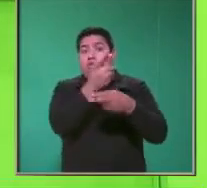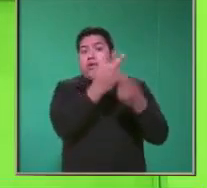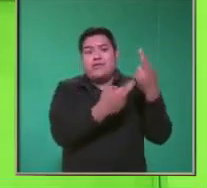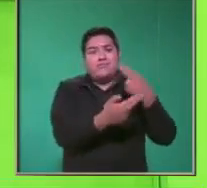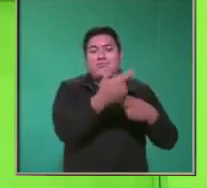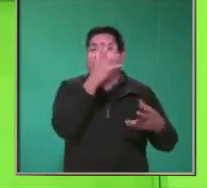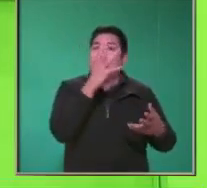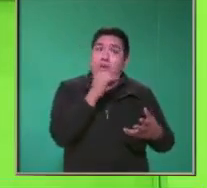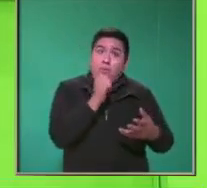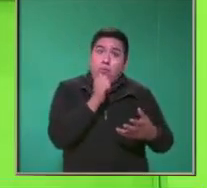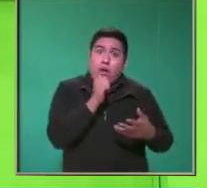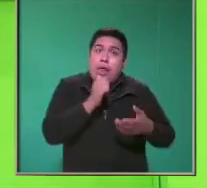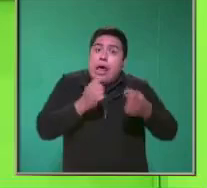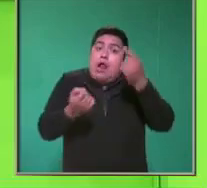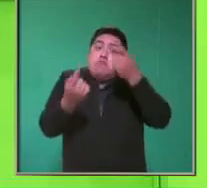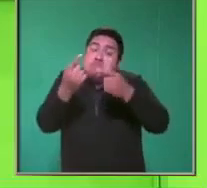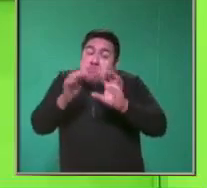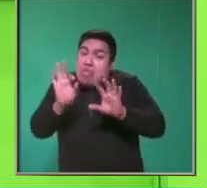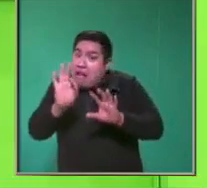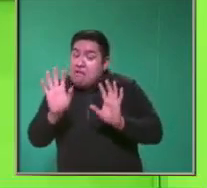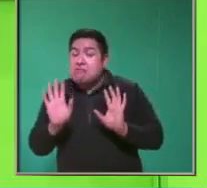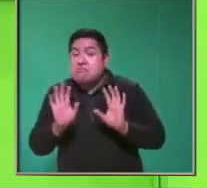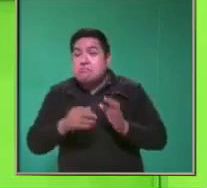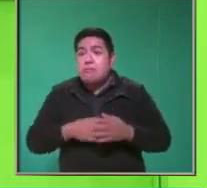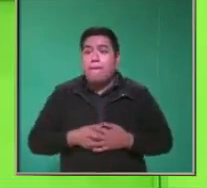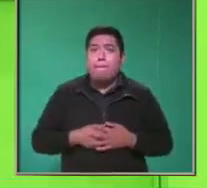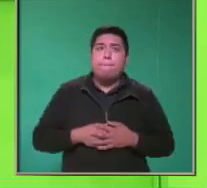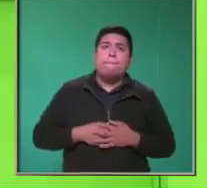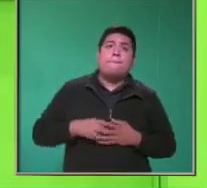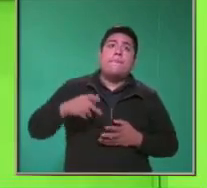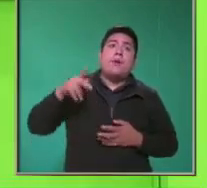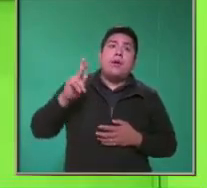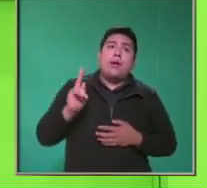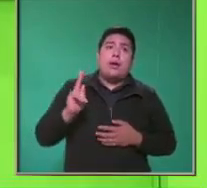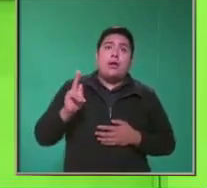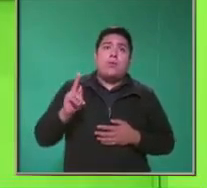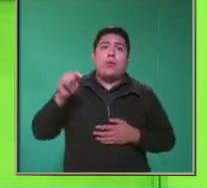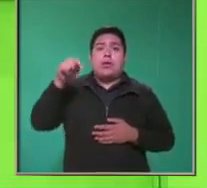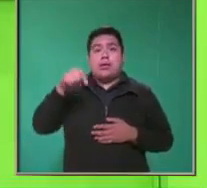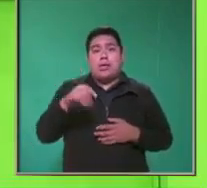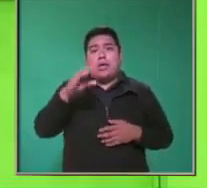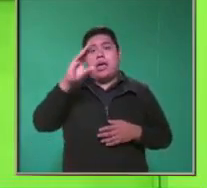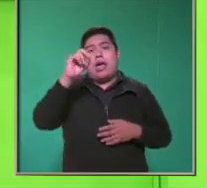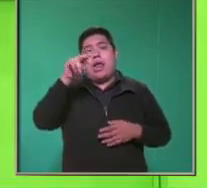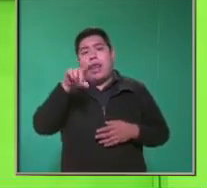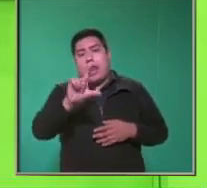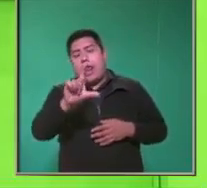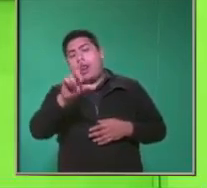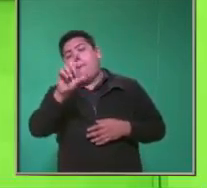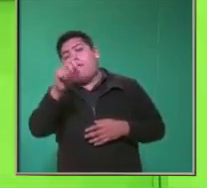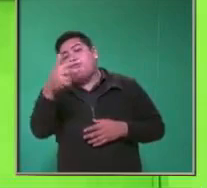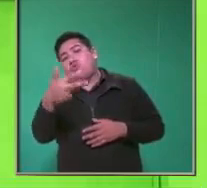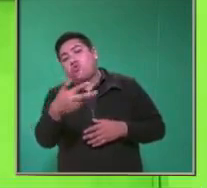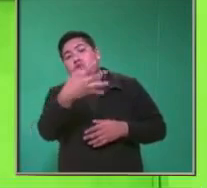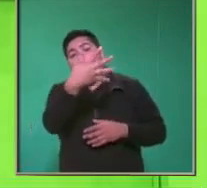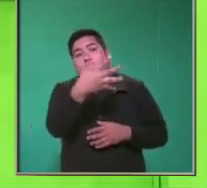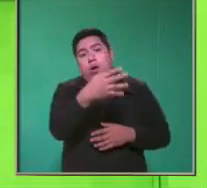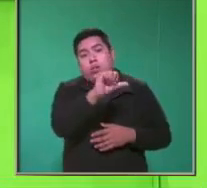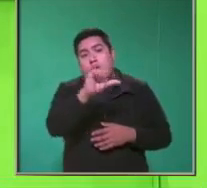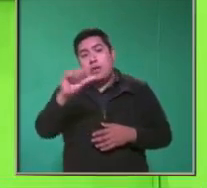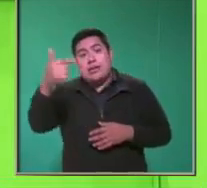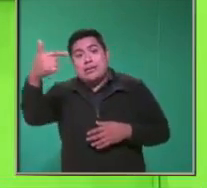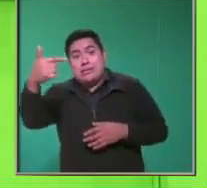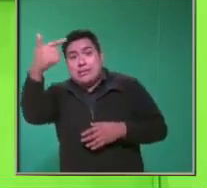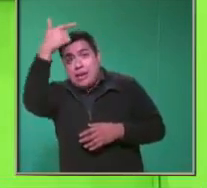casos quizás sí ya estén. Pero bueno, ya sabemos que aquí por Canal 28, de 4 de la tarde en adelante hasta las 7 de la